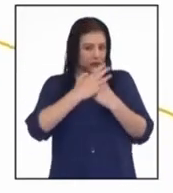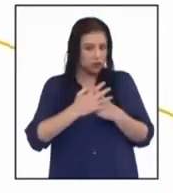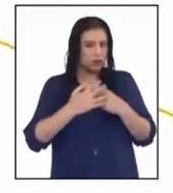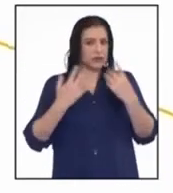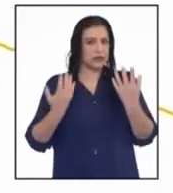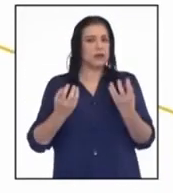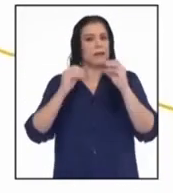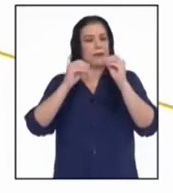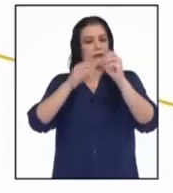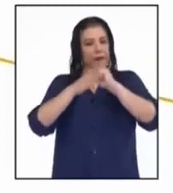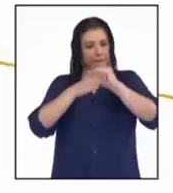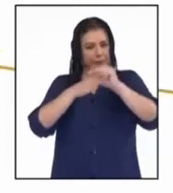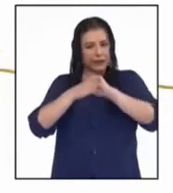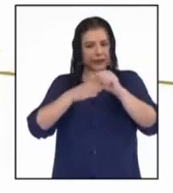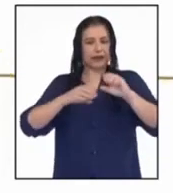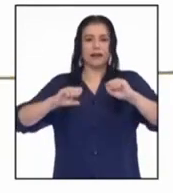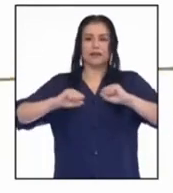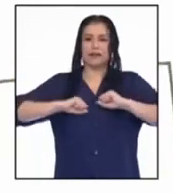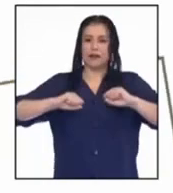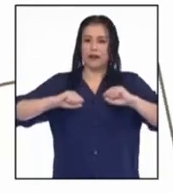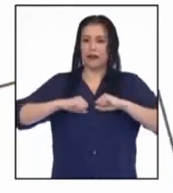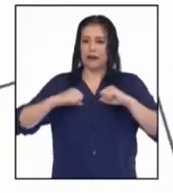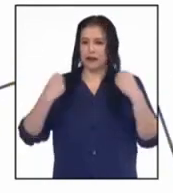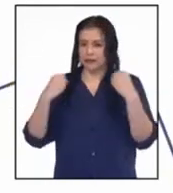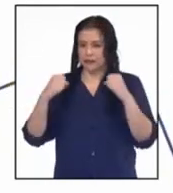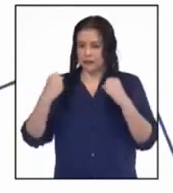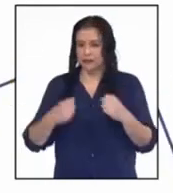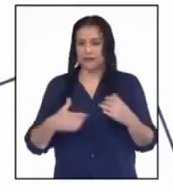la práctica de actividades físicas.